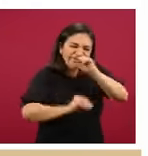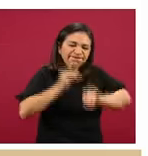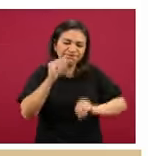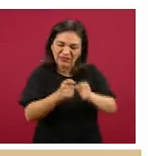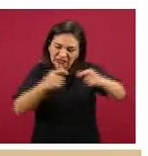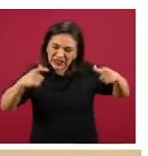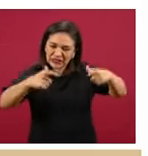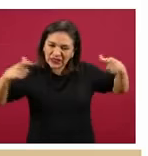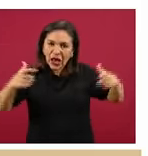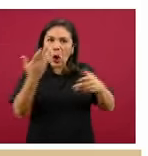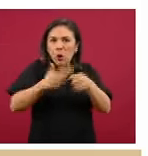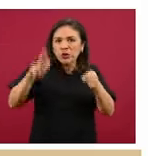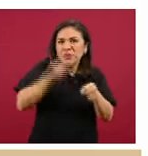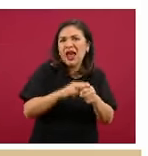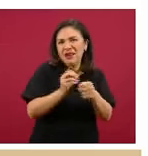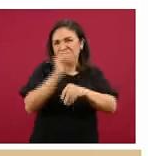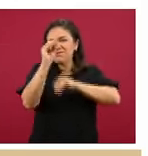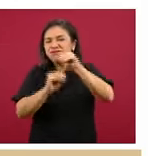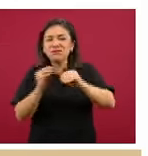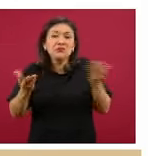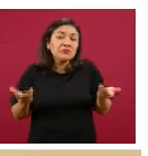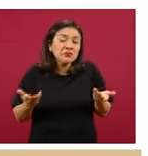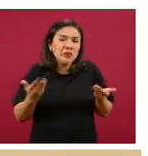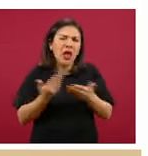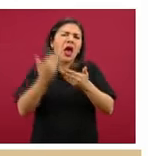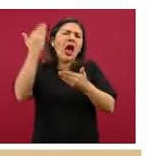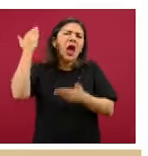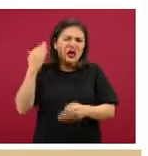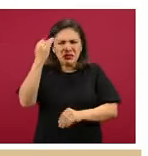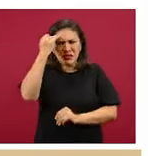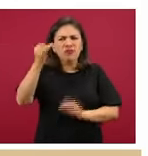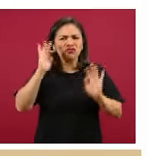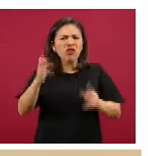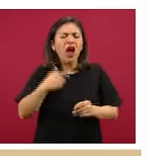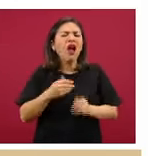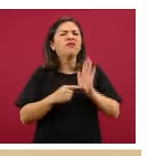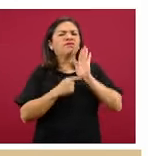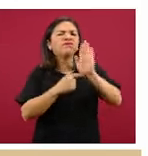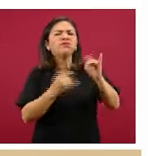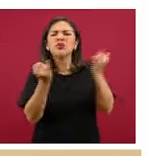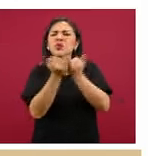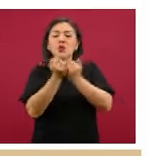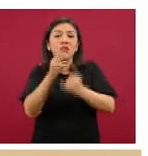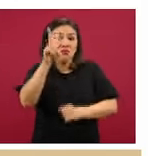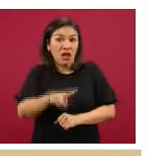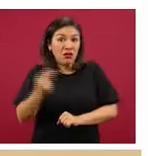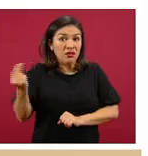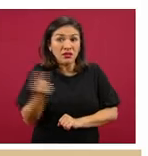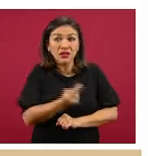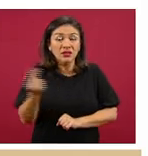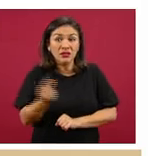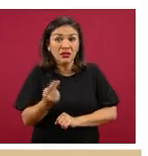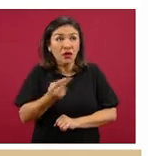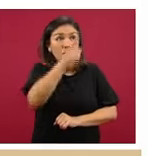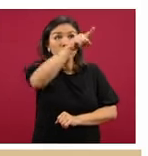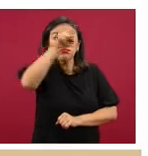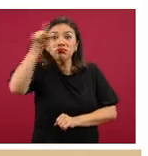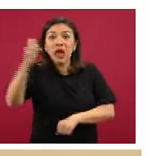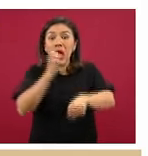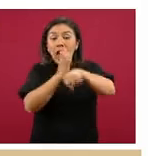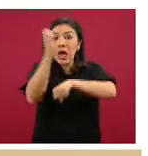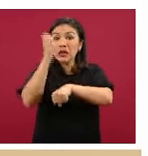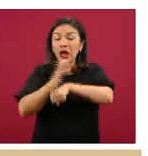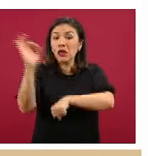modificar su capacidad hospitalaria. Ya desde hace tiempo también presentamos la necesidad de que las entidades, conforme